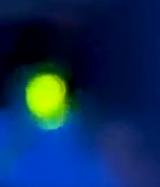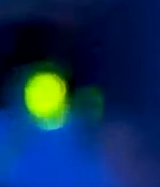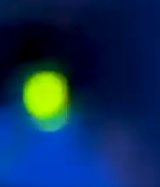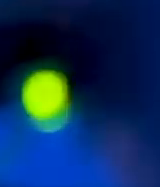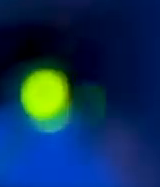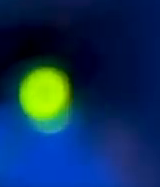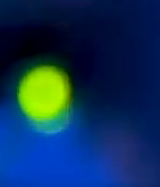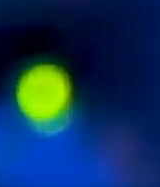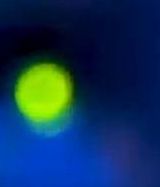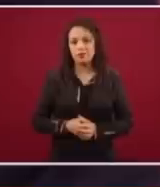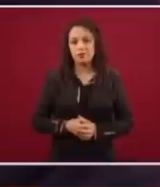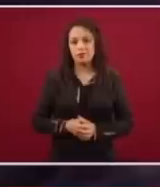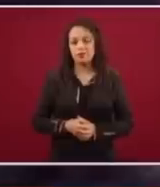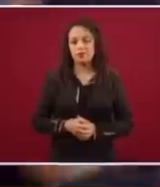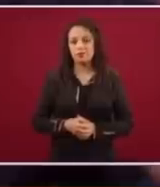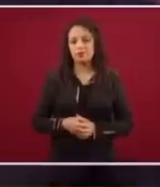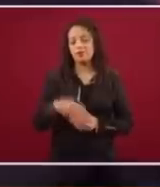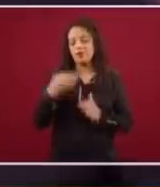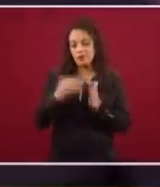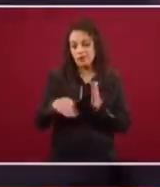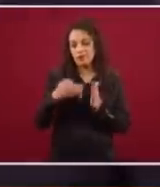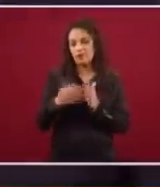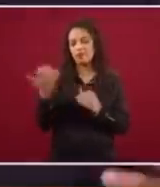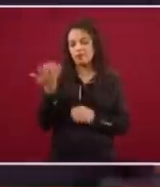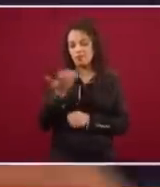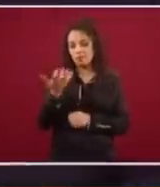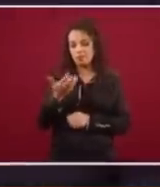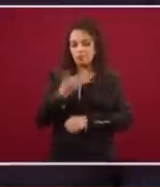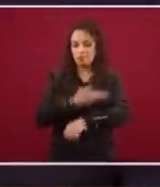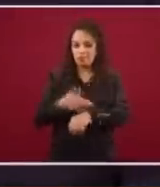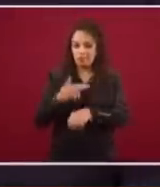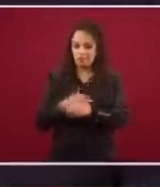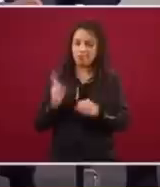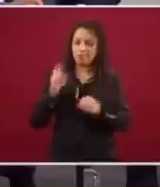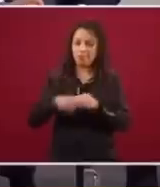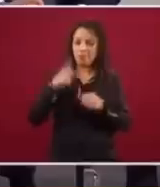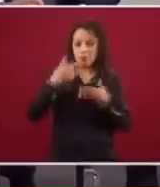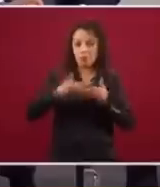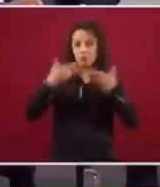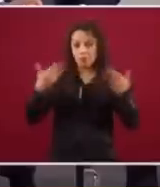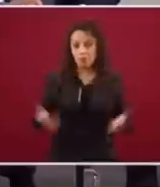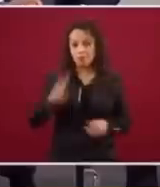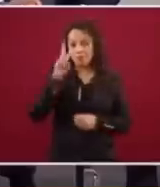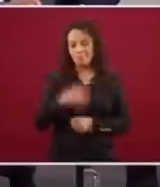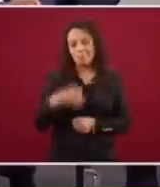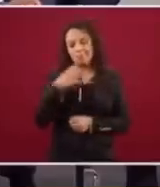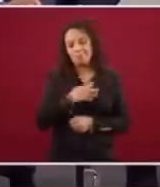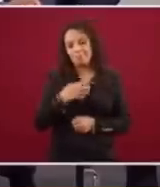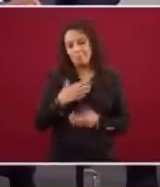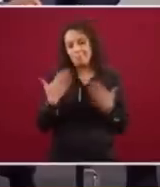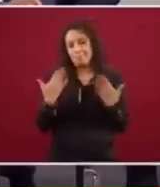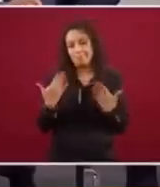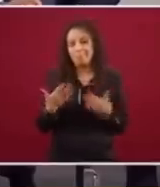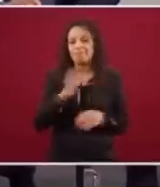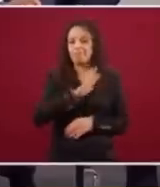atraso. Por eso celebramos este convenio, porque significa avanzar